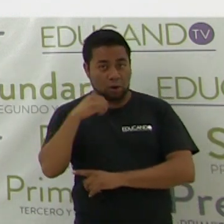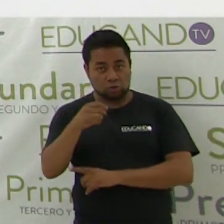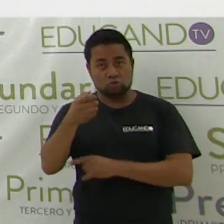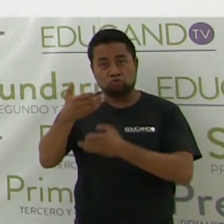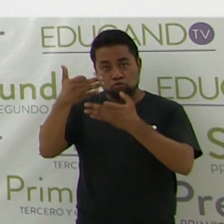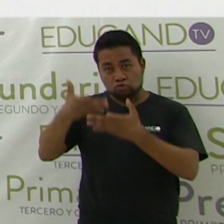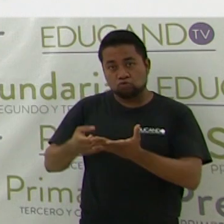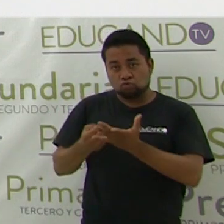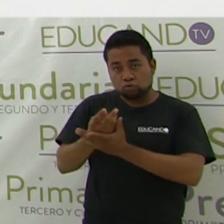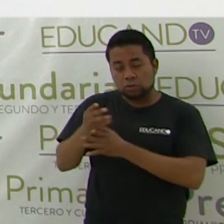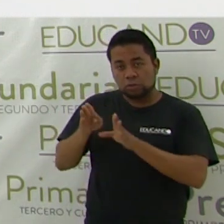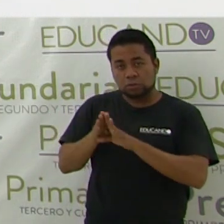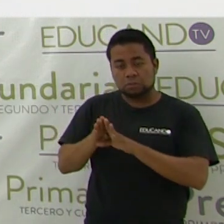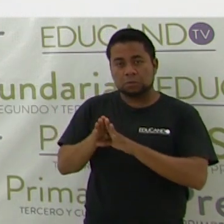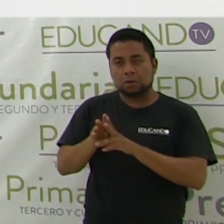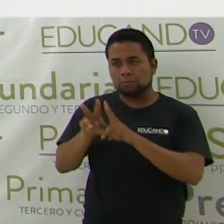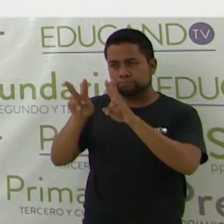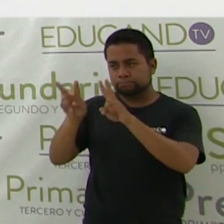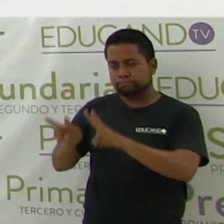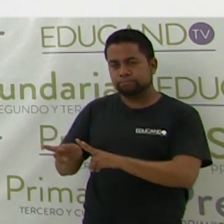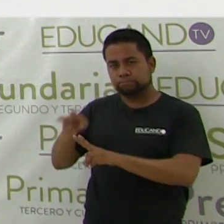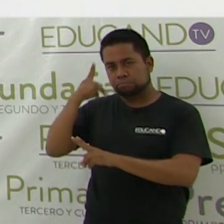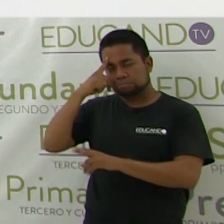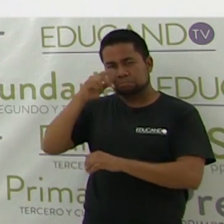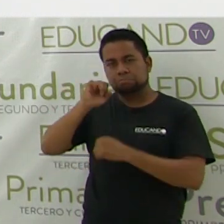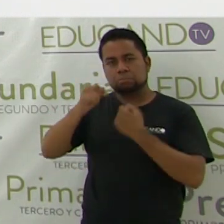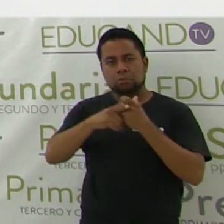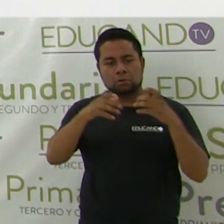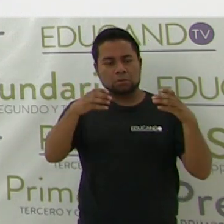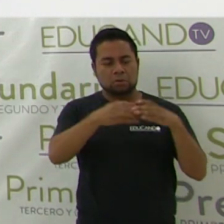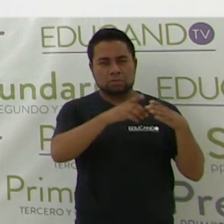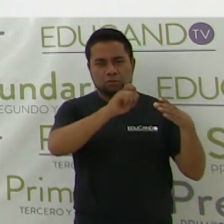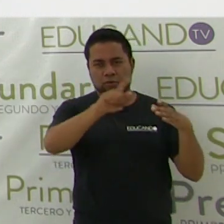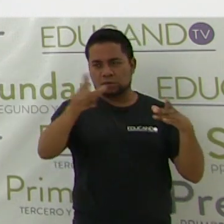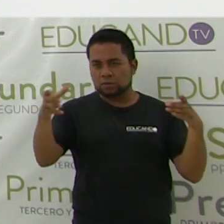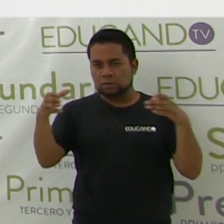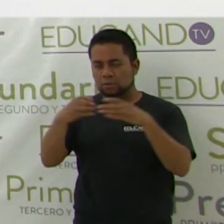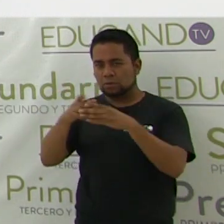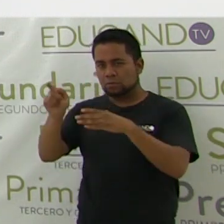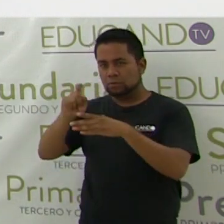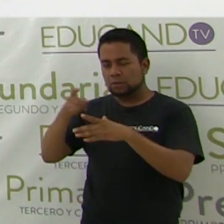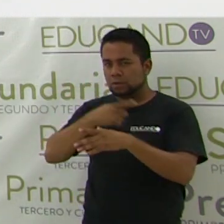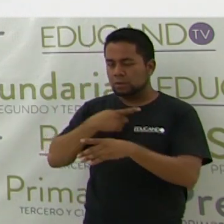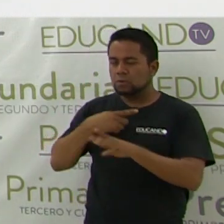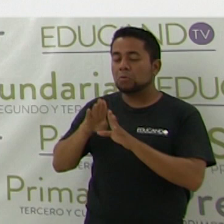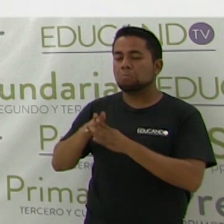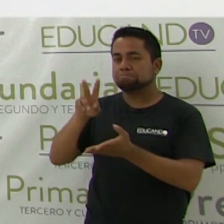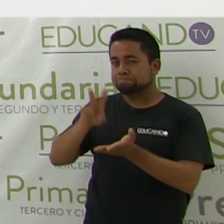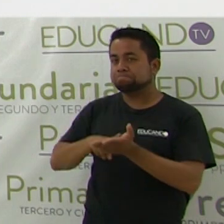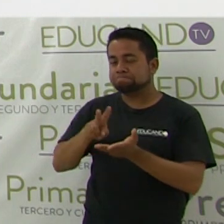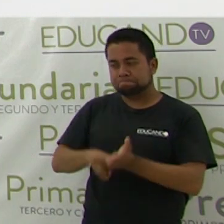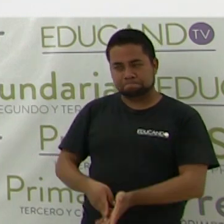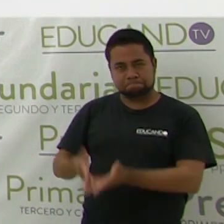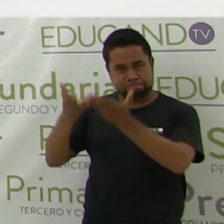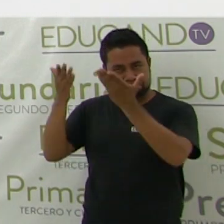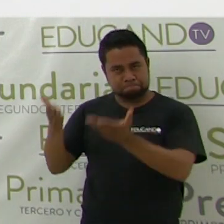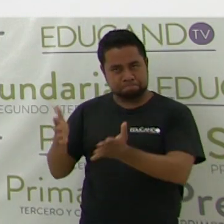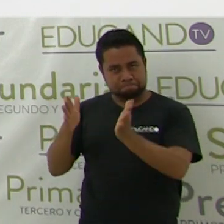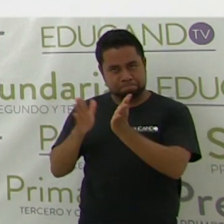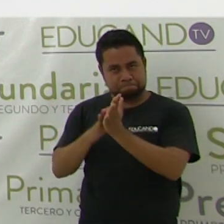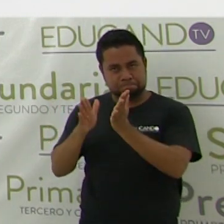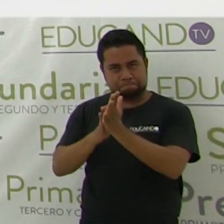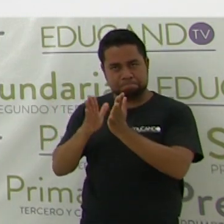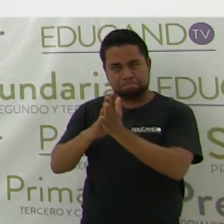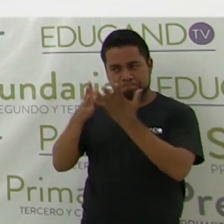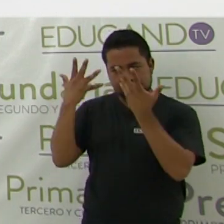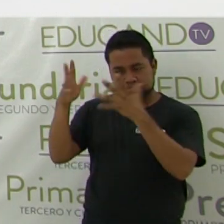mirada peyorativa en algunos círculos académicos, habrá que valorarlas, reconociendo el trabajo